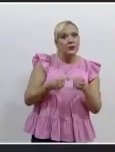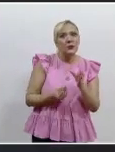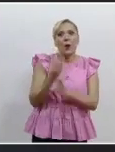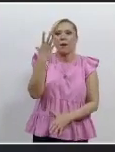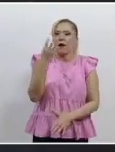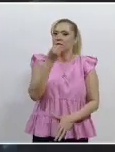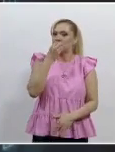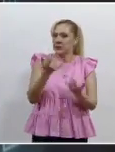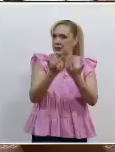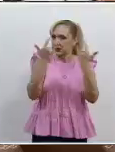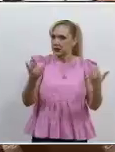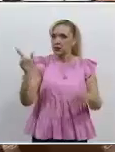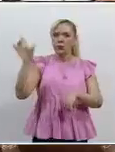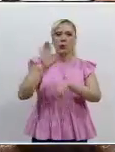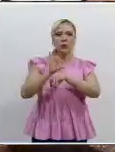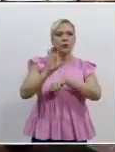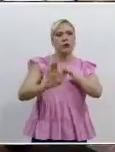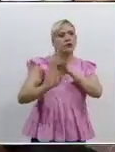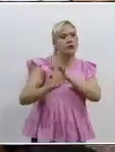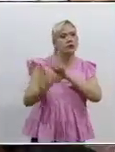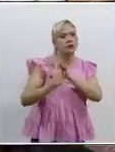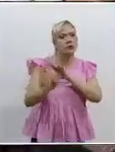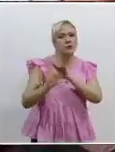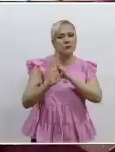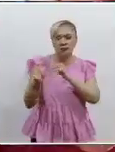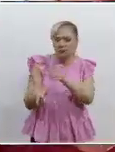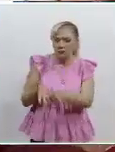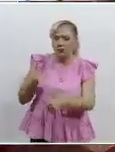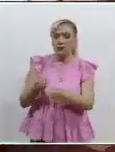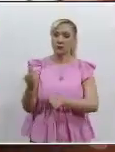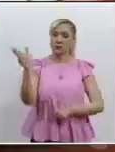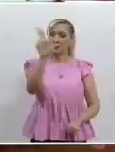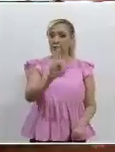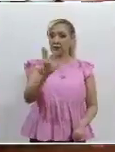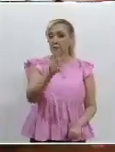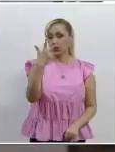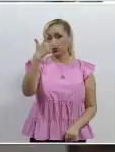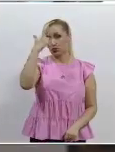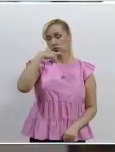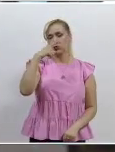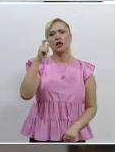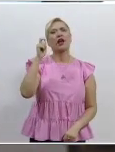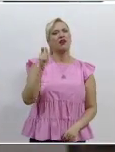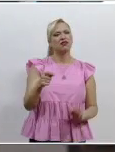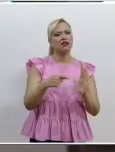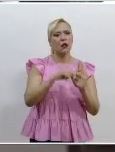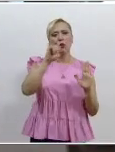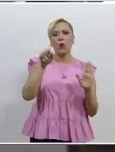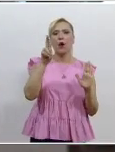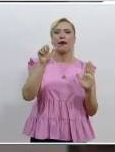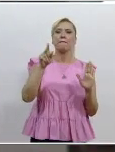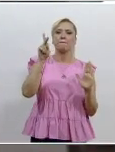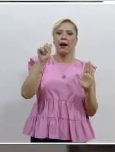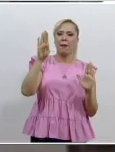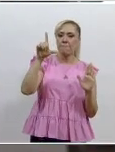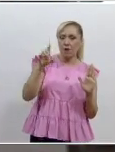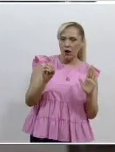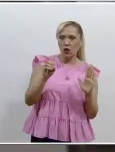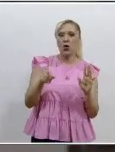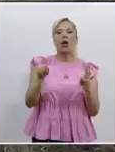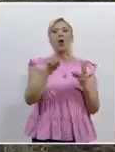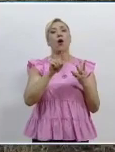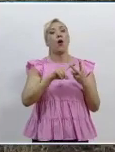el documental colombiano Camino a la Reparación se estrena el próximo martes a las 20 horas el capítulo Juan Pablo Salazar Rivera y el